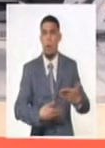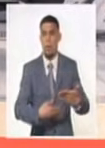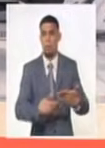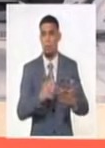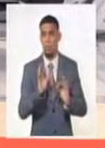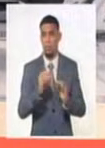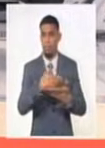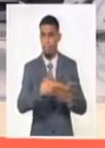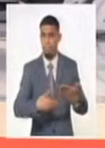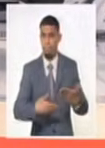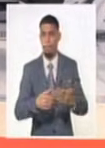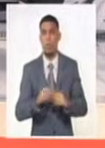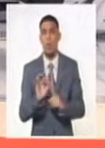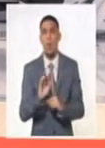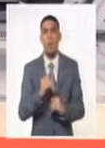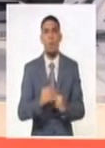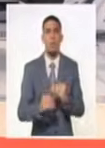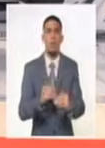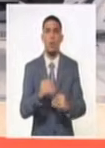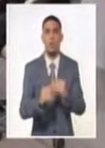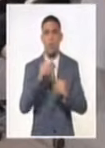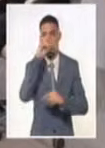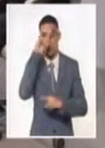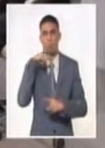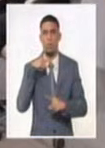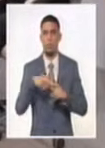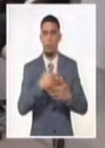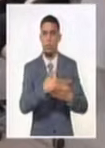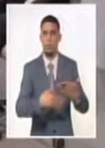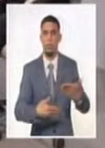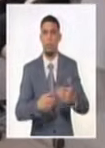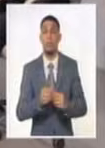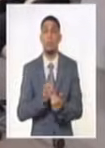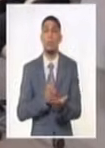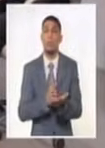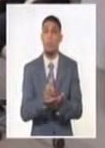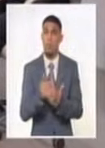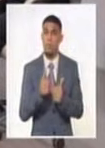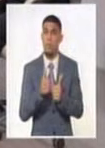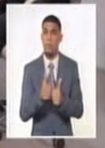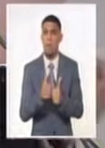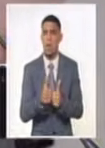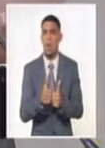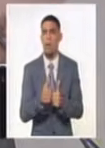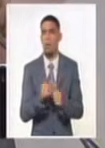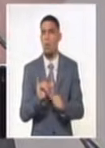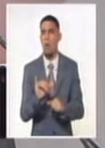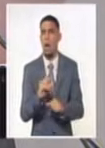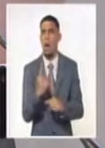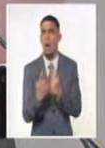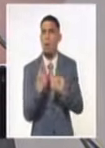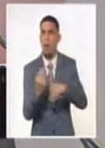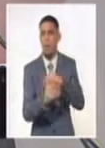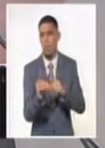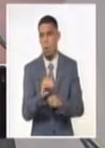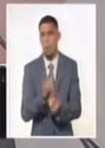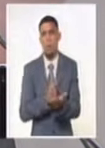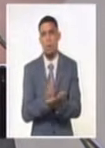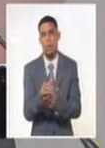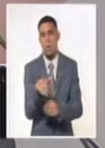general, que como ya había sido mencionado, se mantiene en su formato tradicional y posteriormente voy a dar algunos